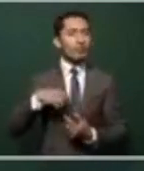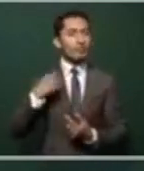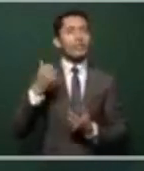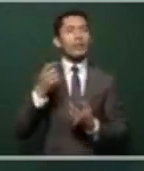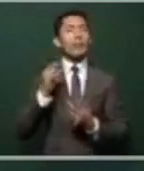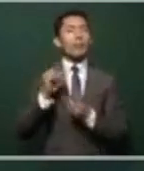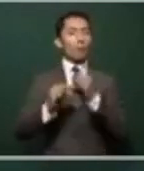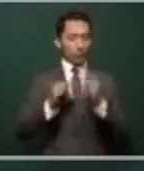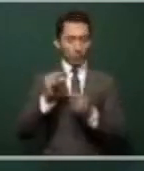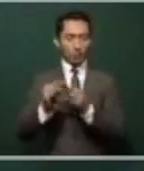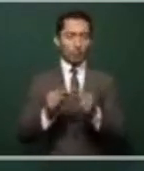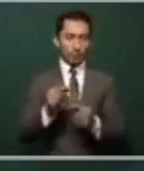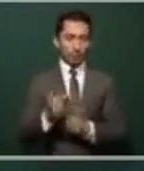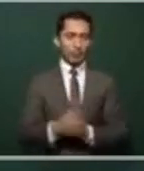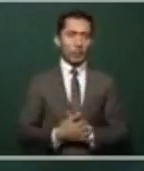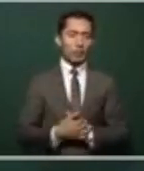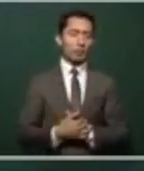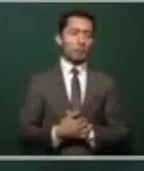se había